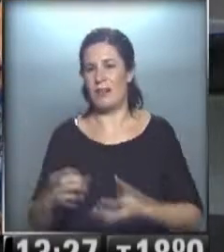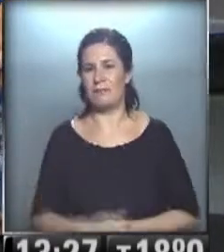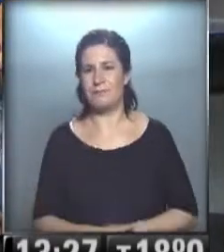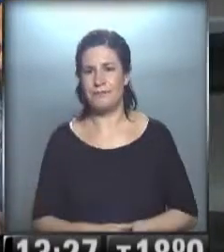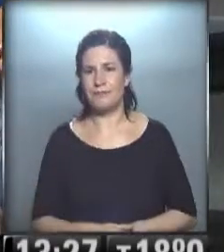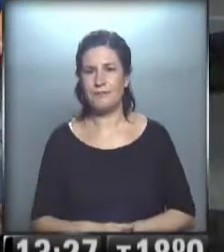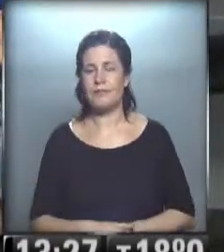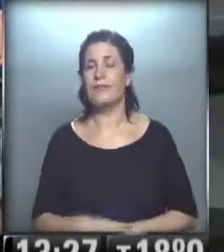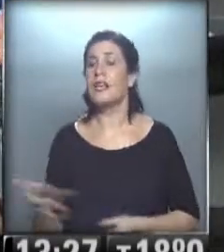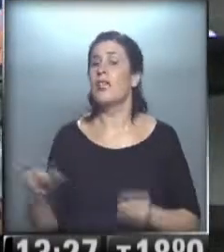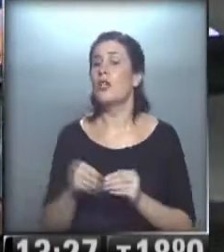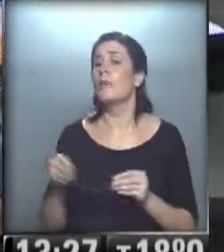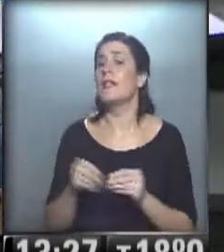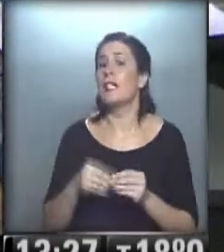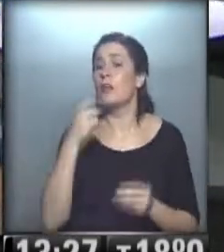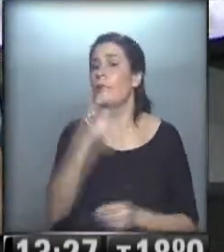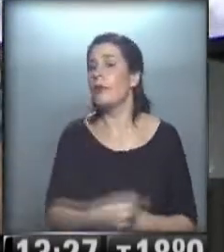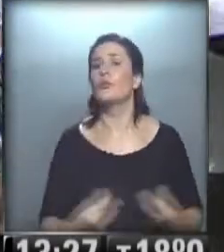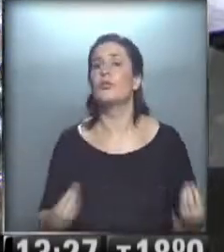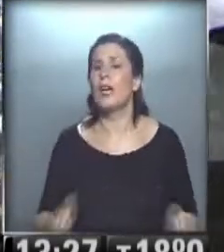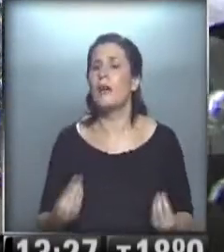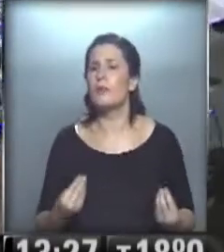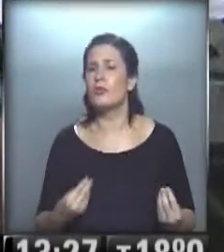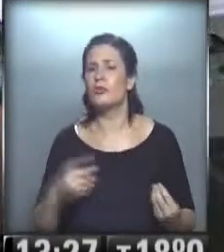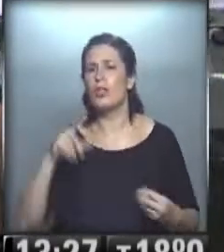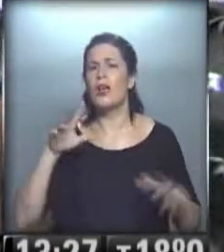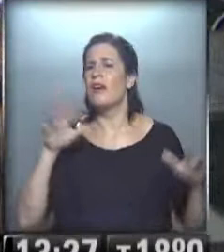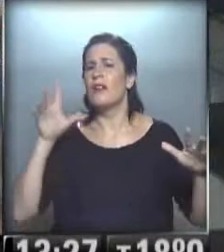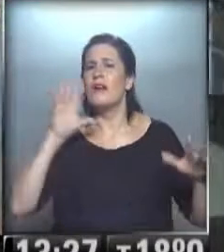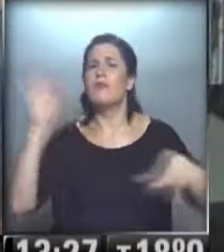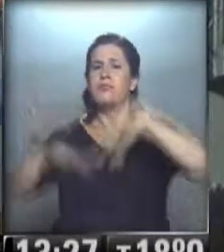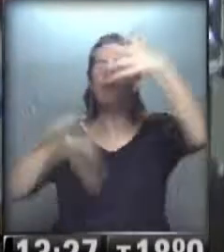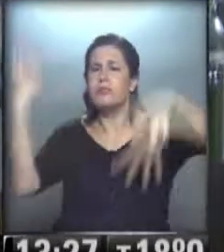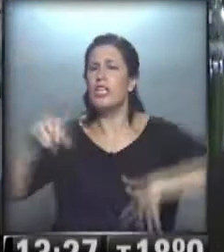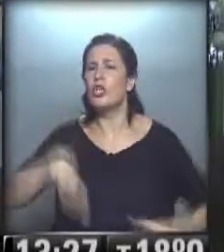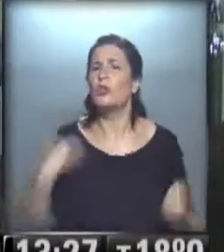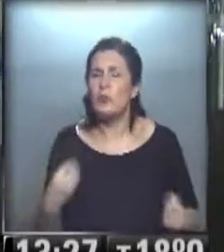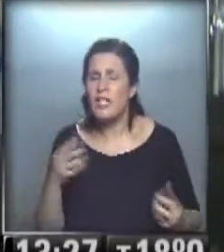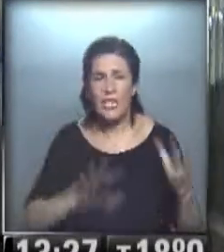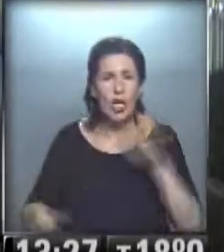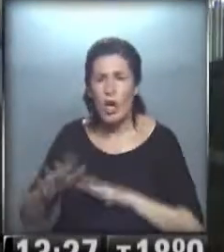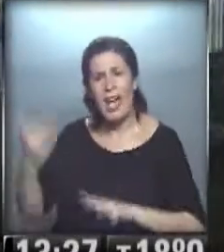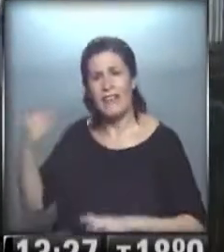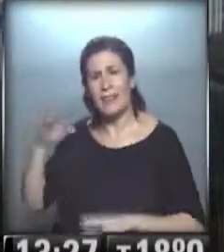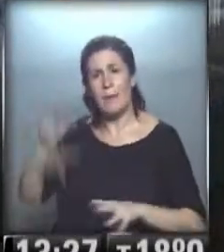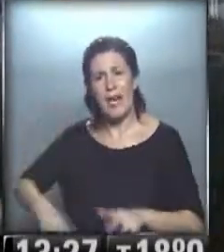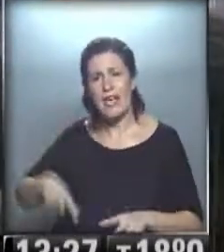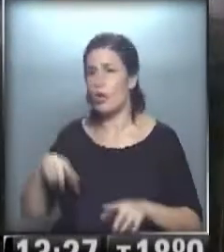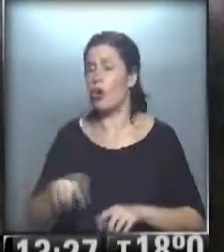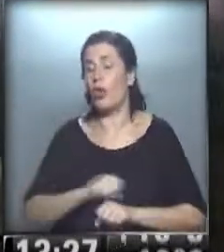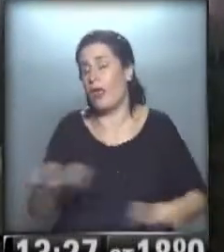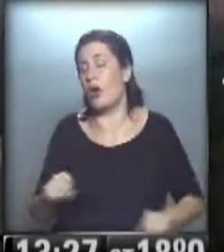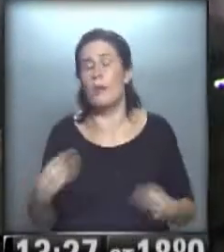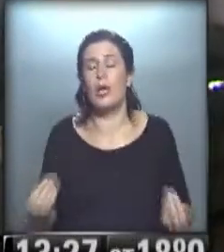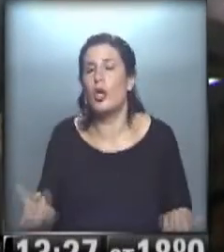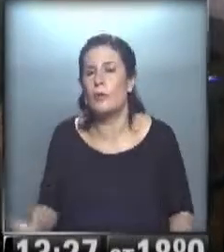Estamos con Emilio Ruchansky. Le podríamos preguntar, Roberto, si estos incidentes fueron organizados. O espontáneos, ¿no? Lo que nos preguntamos hoy para entender qué fue lo que